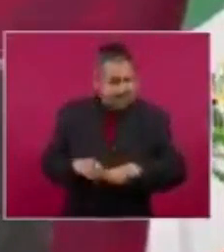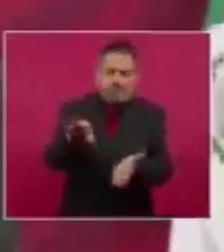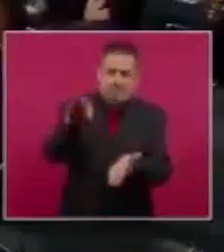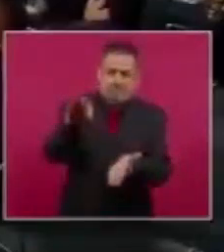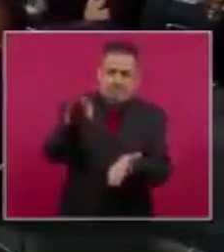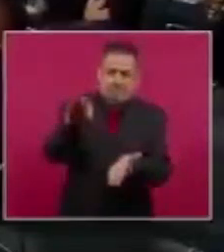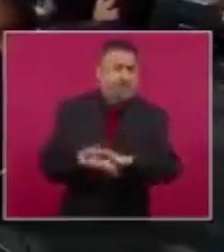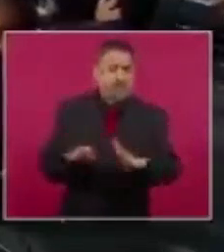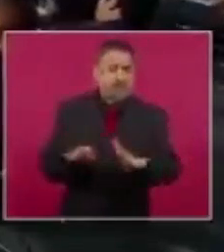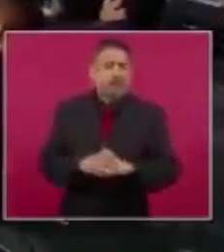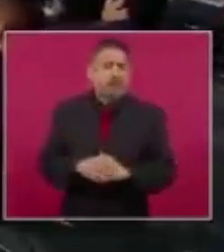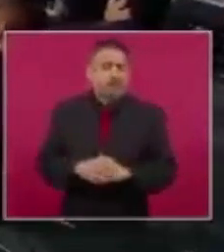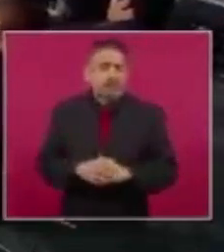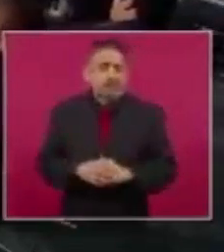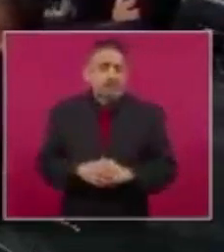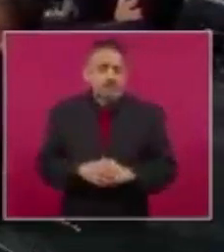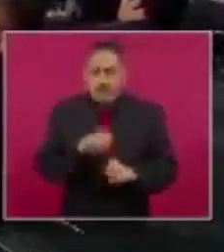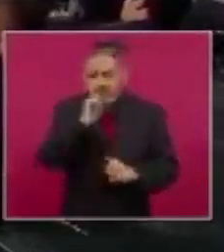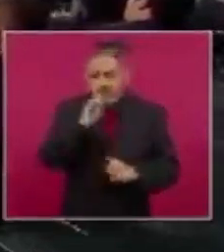sobre todo lo que ayer